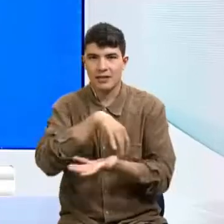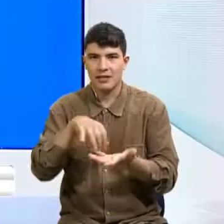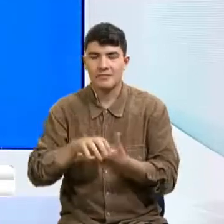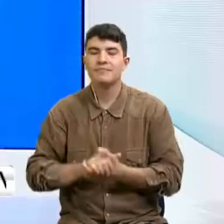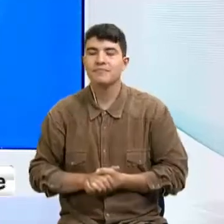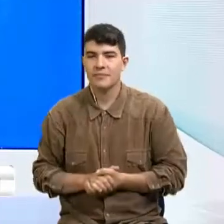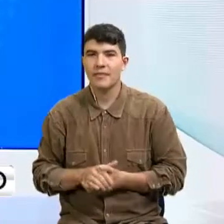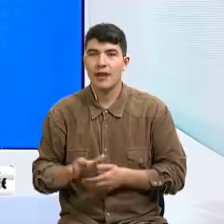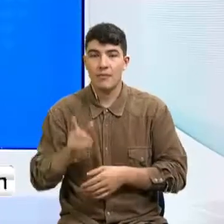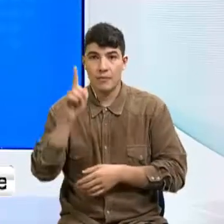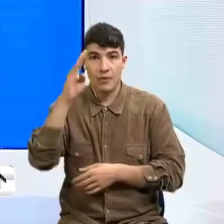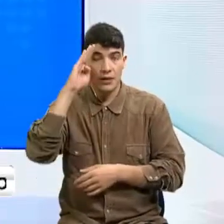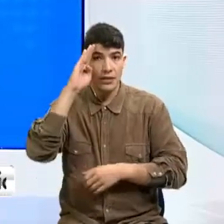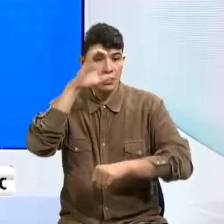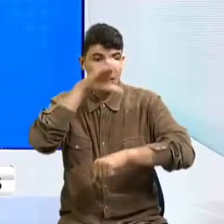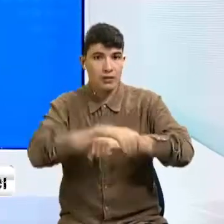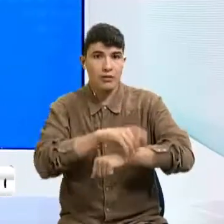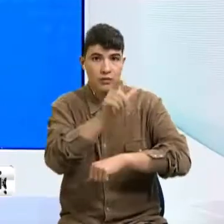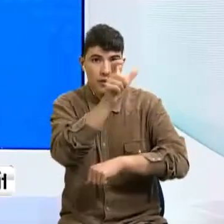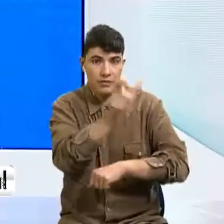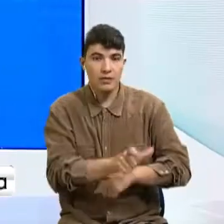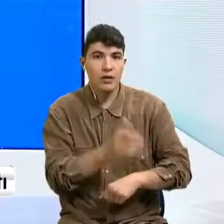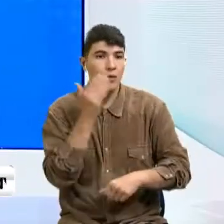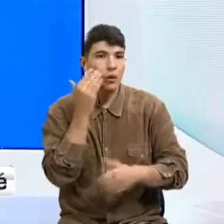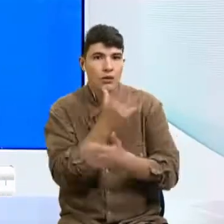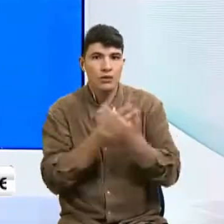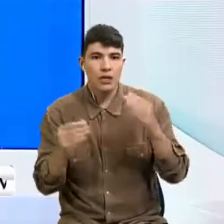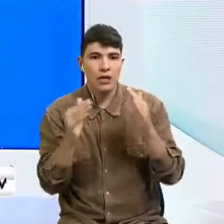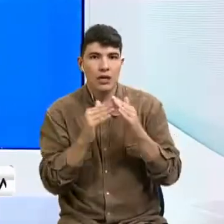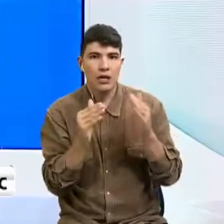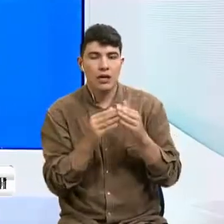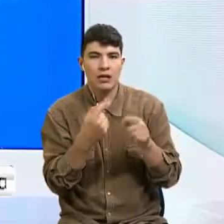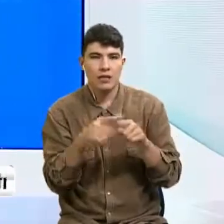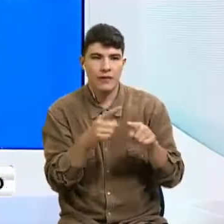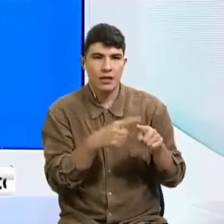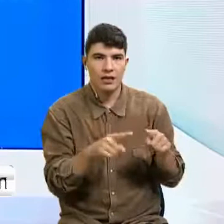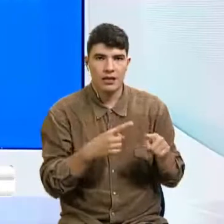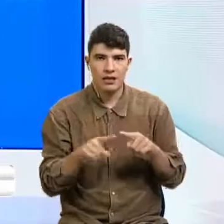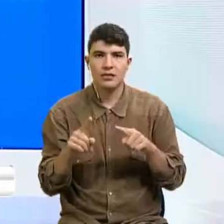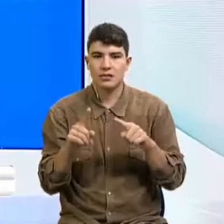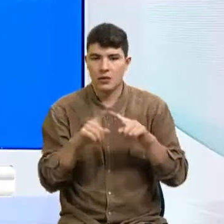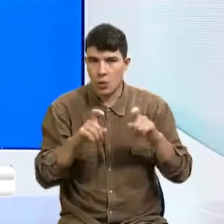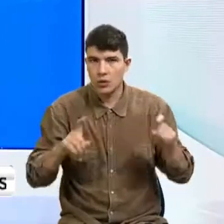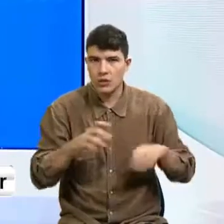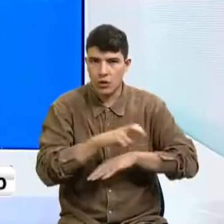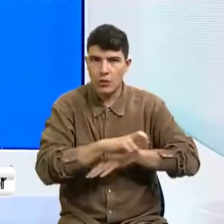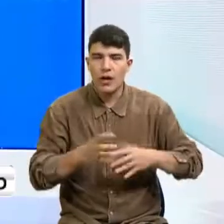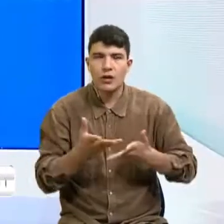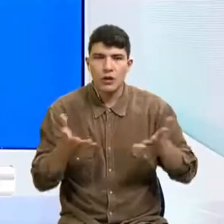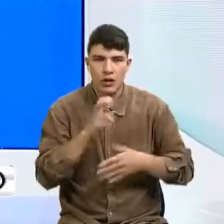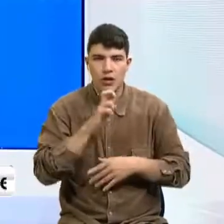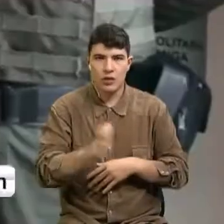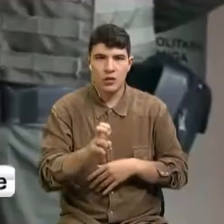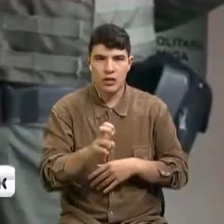La policía capturó a una persona en momentos que salía de una residencia con varias pertenencias. Ese hecho se presentó al norte de la